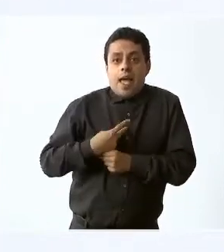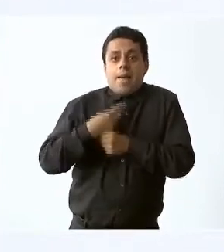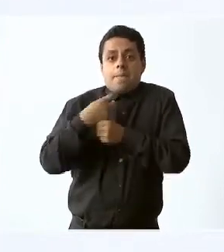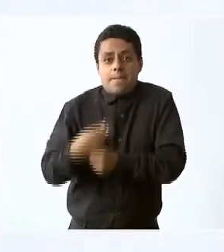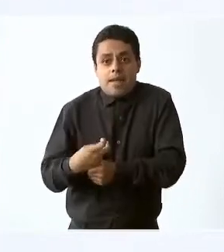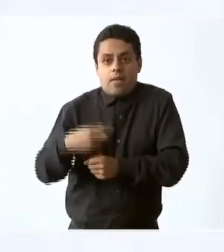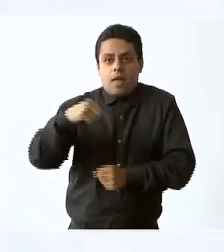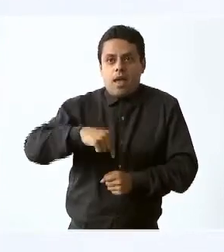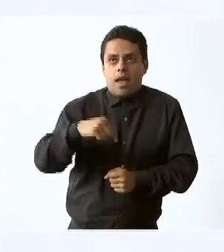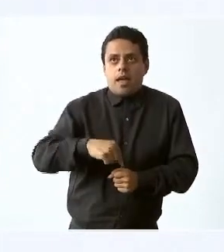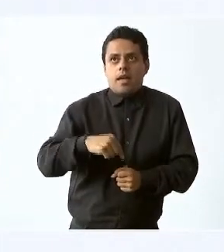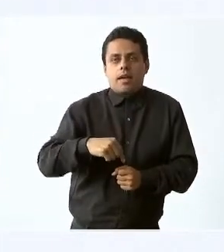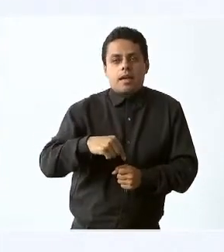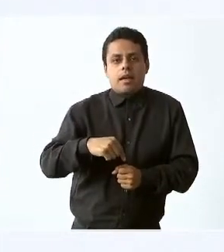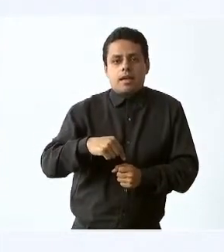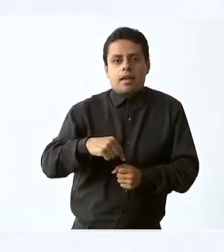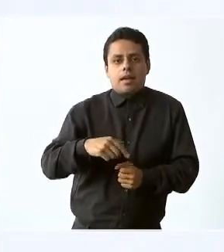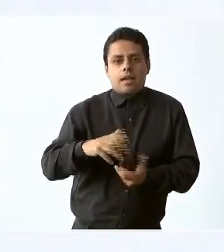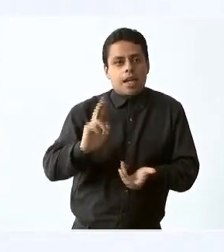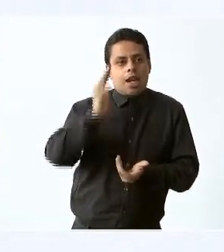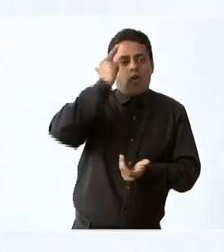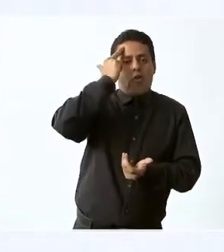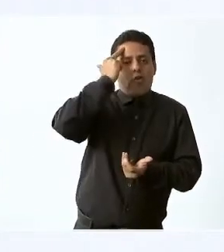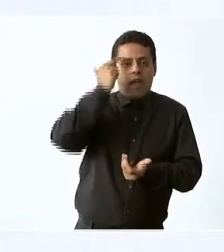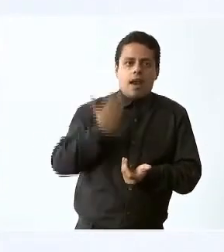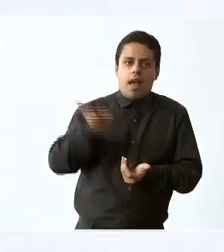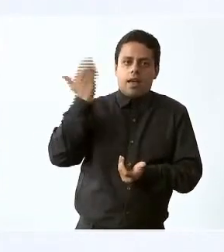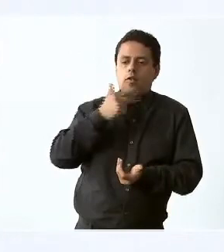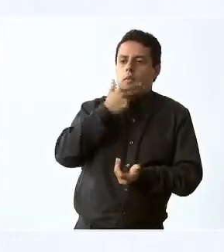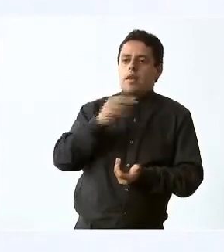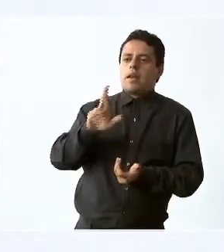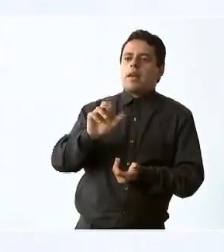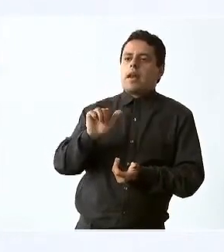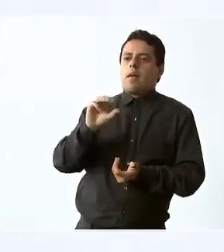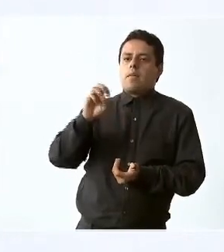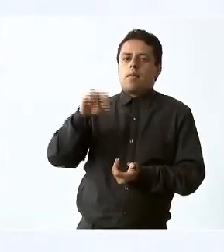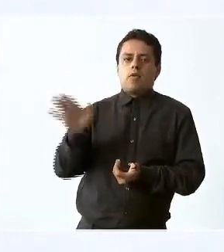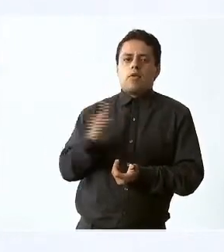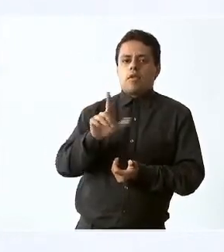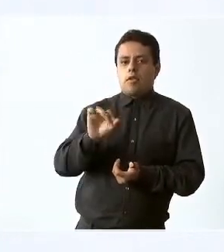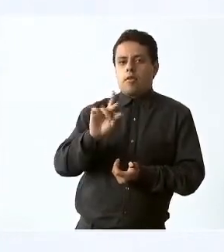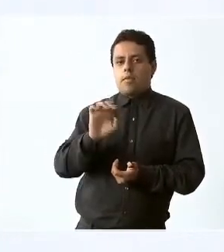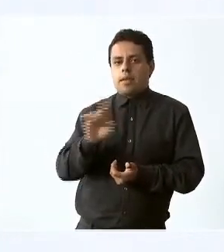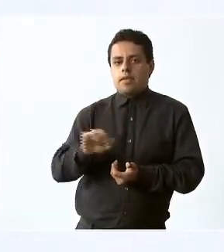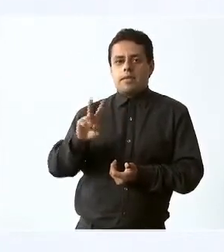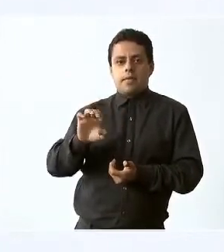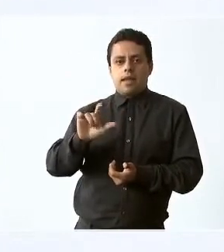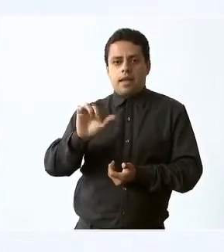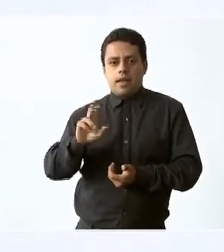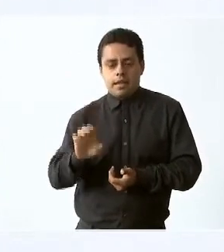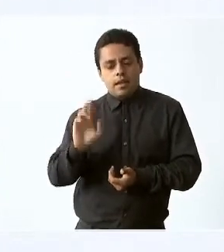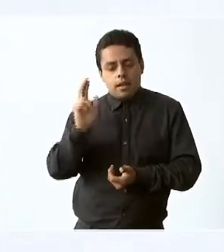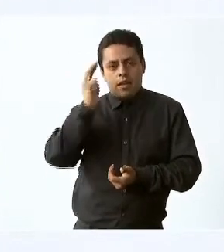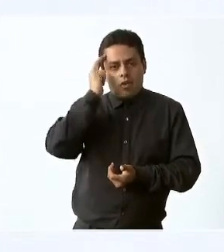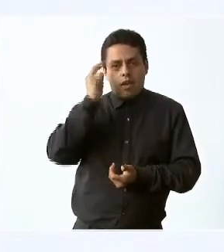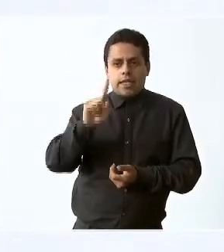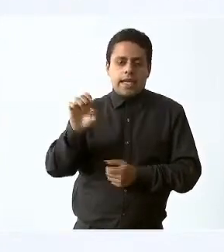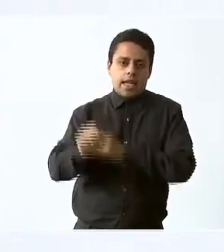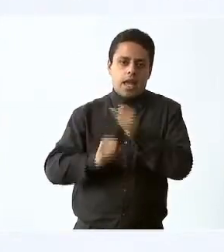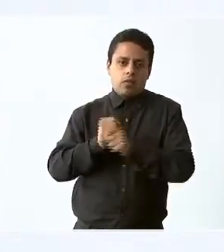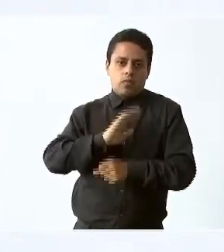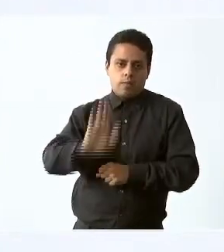a homenajear entre todos ustedes al poeta Ramón López Velarde con motivo del centenario de su